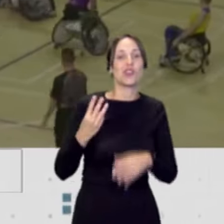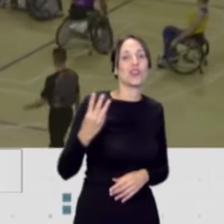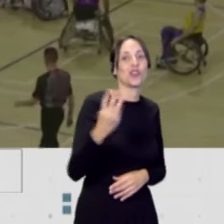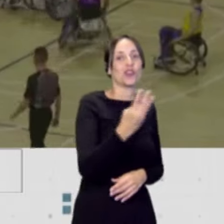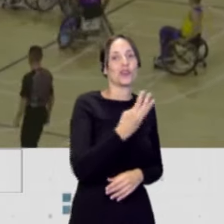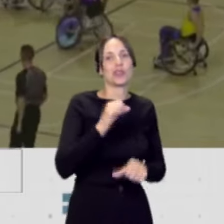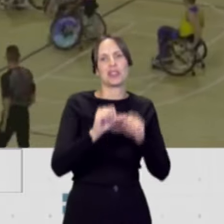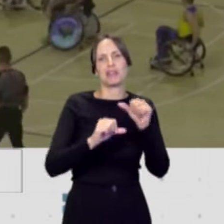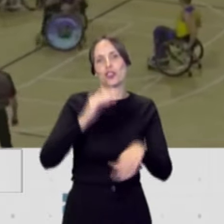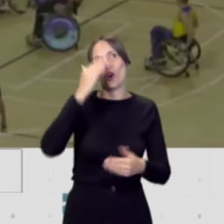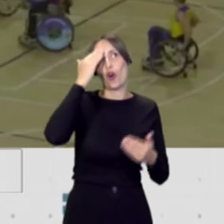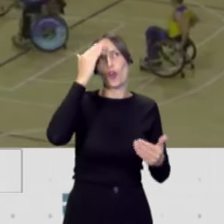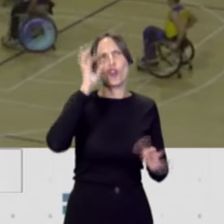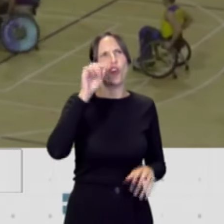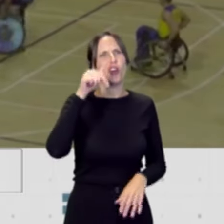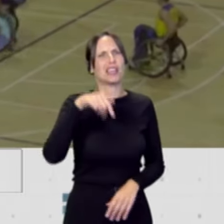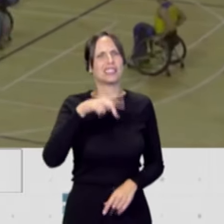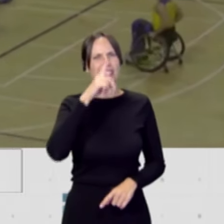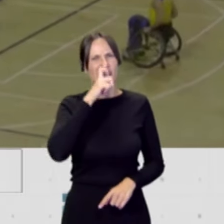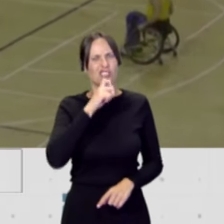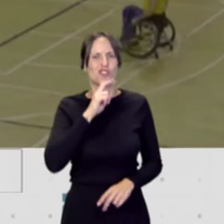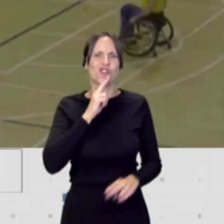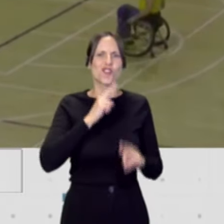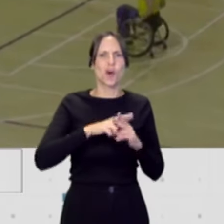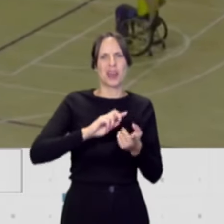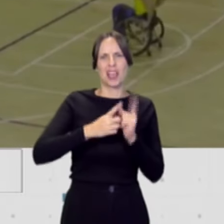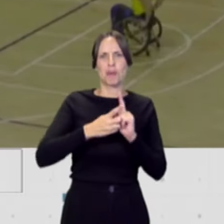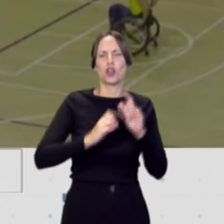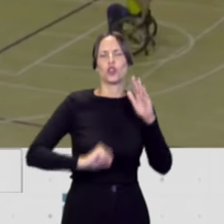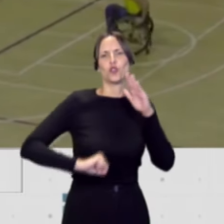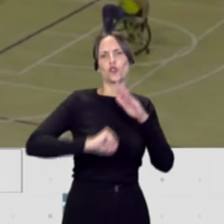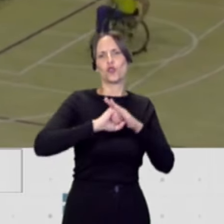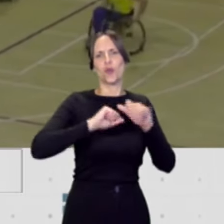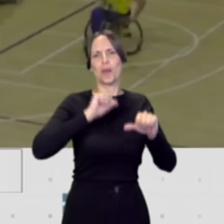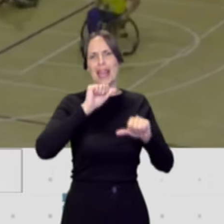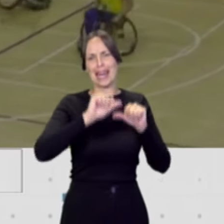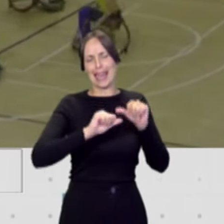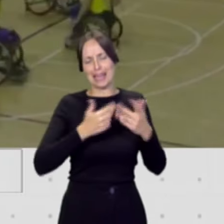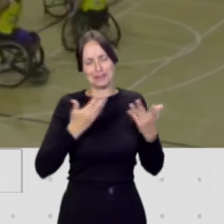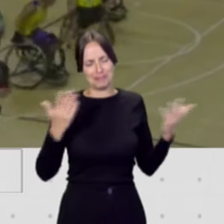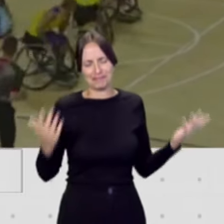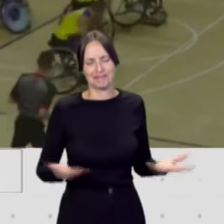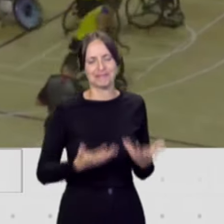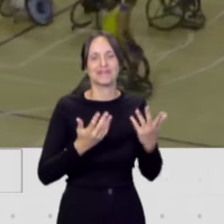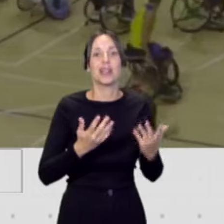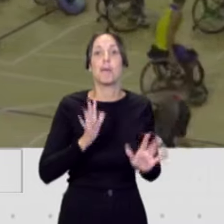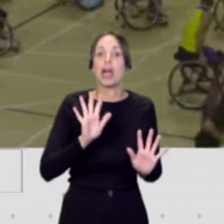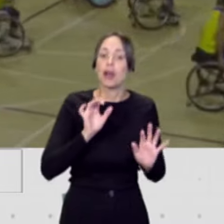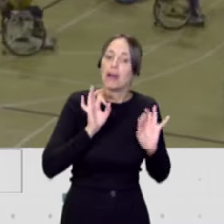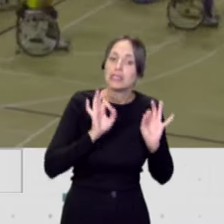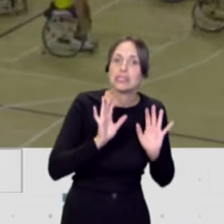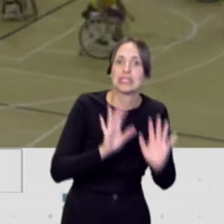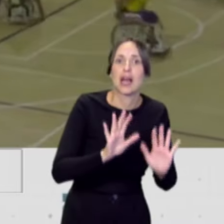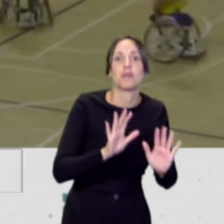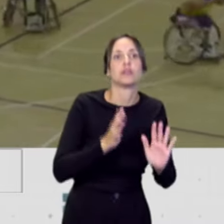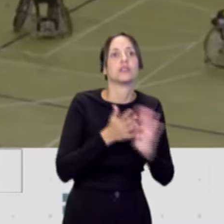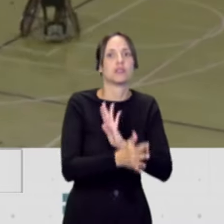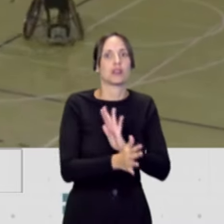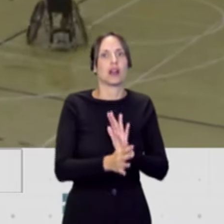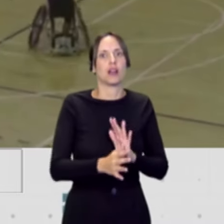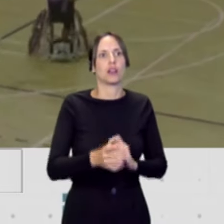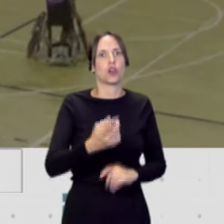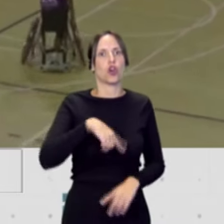llaman este año, la Superliga, ¿no?, que le cambiaron el nombre, pero bueno, estamos ahí y de verdad que tenemos una rivalidad muy